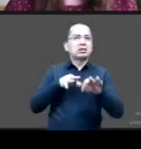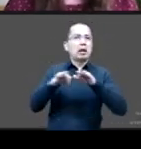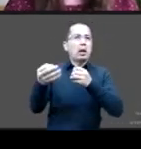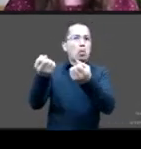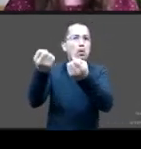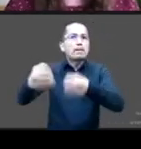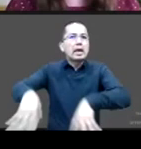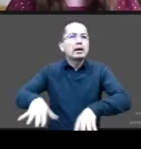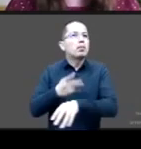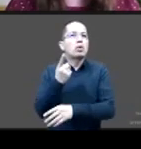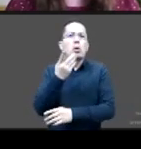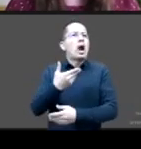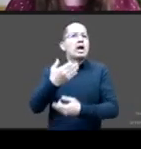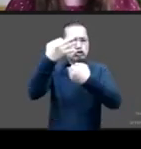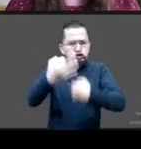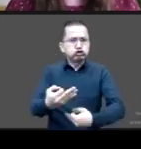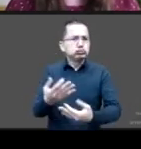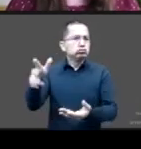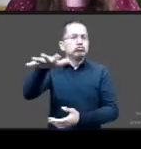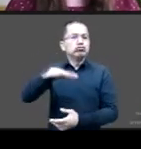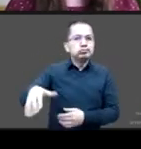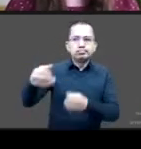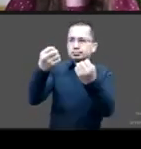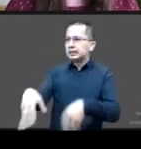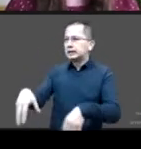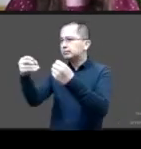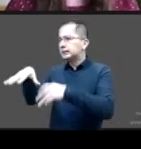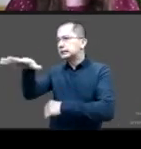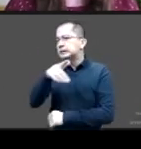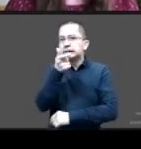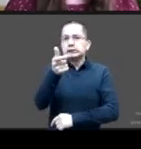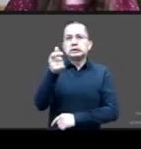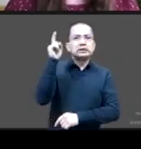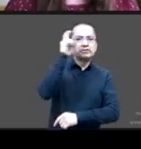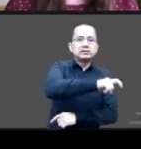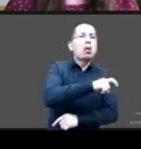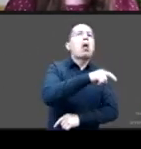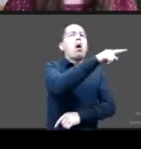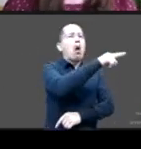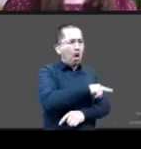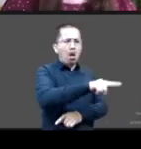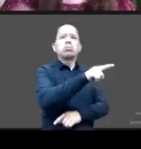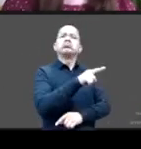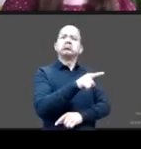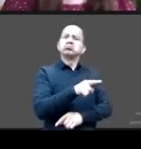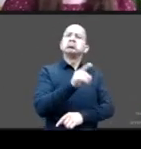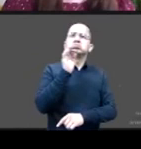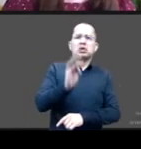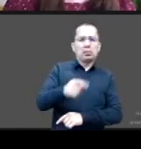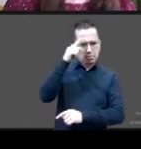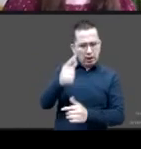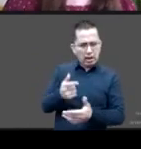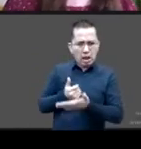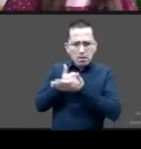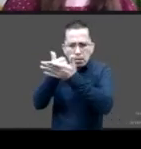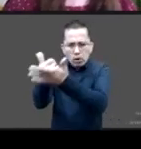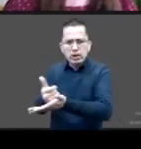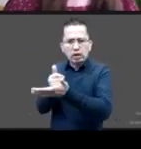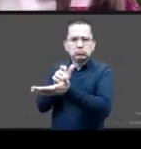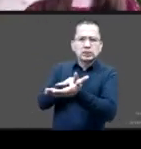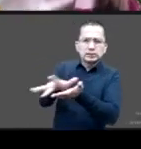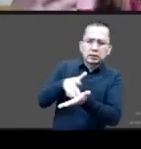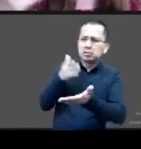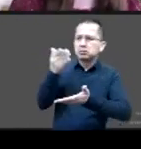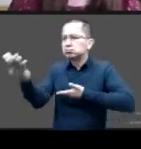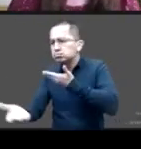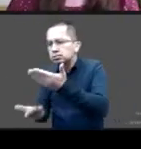difícil pues han decidido poner todos sus talentos al servicio de los demás y a través de una red a lo mejor de chicos